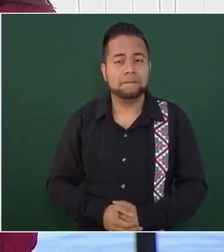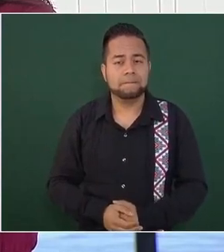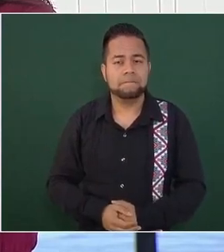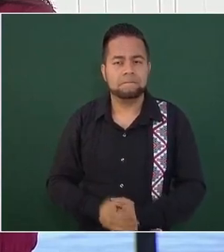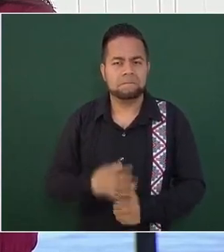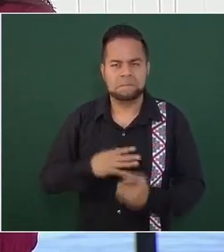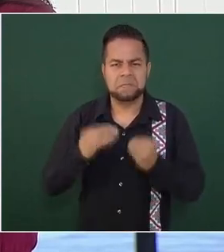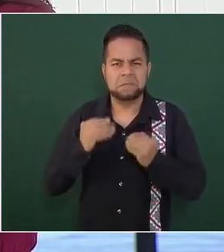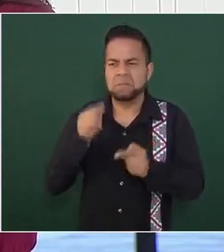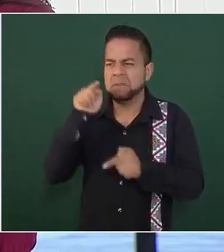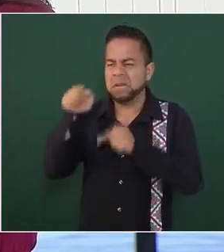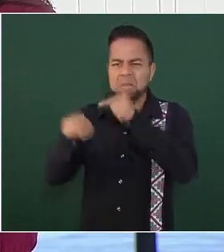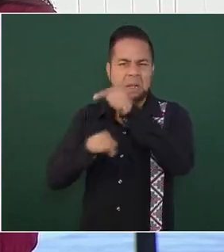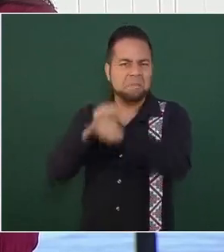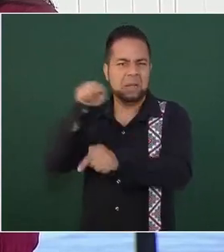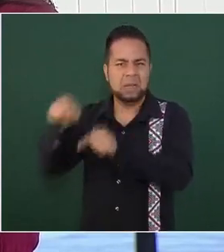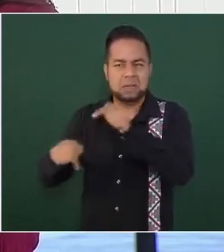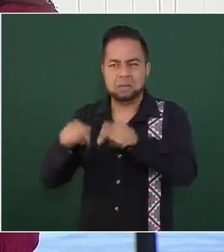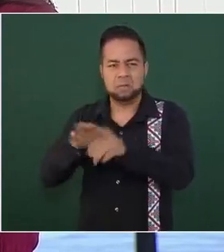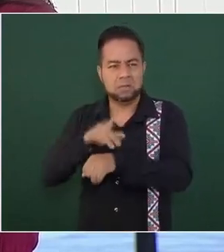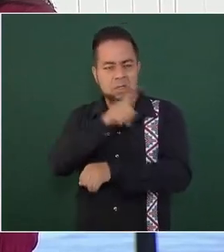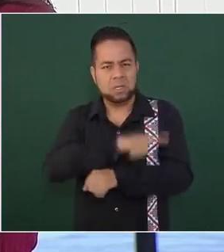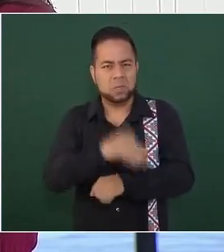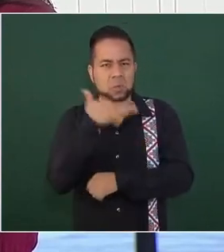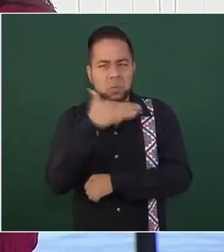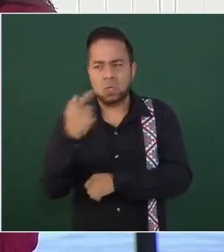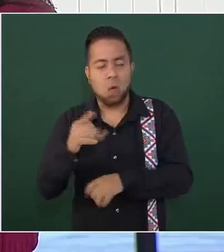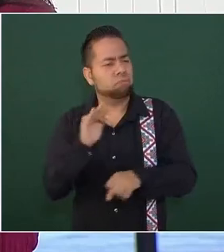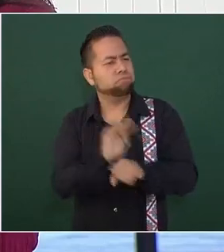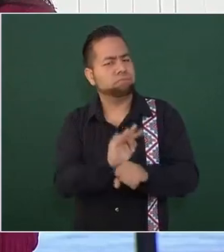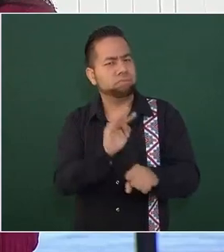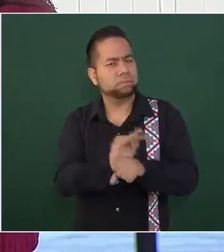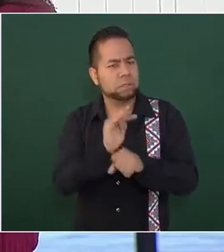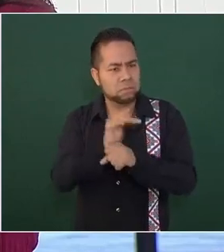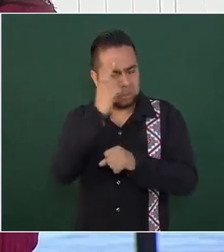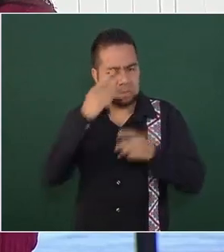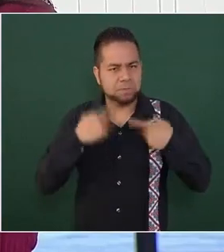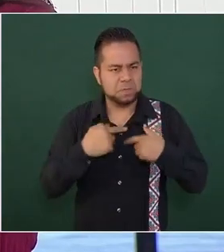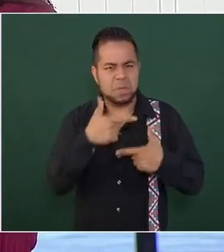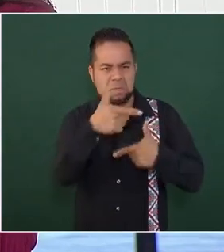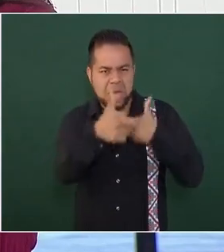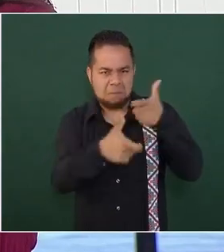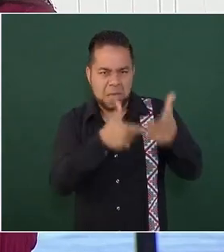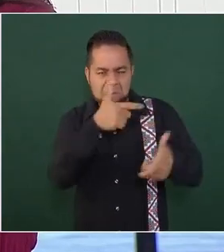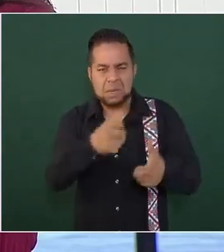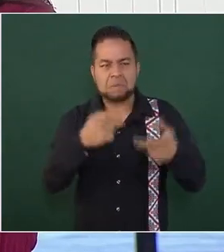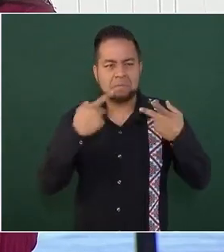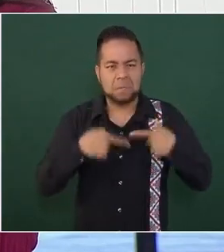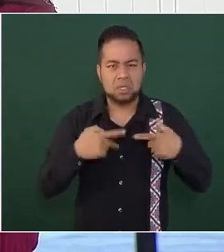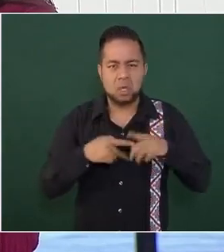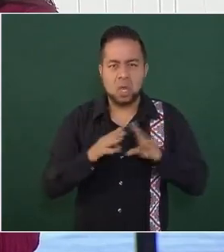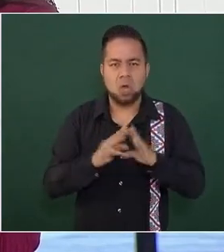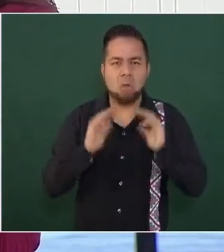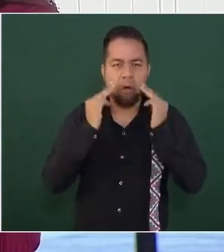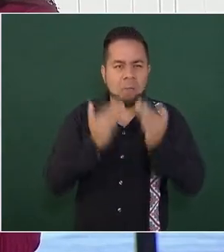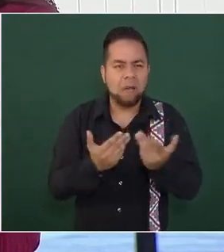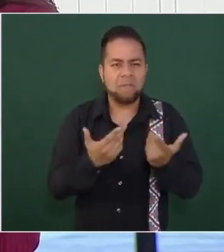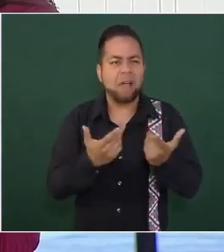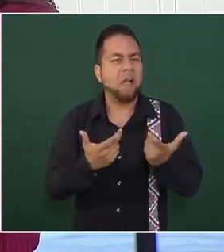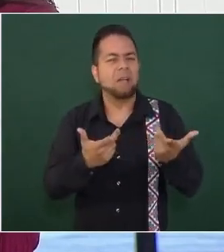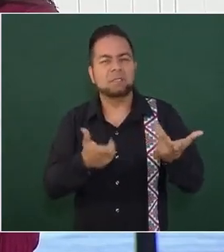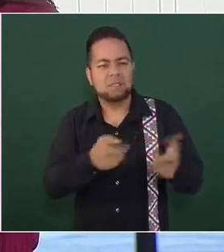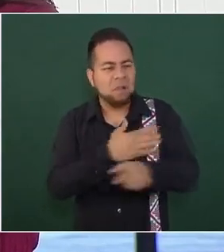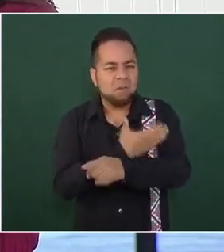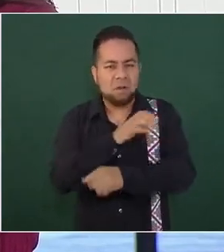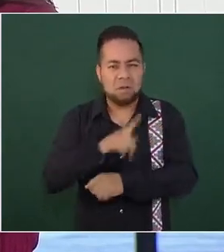señalamientos por defender a los corruptos y a los asesinos a las personas allegadas a la mafia del poder en Oaxaca